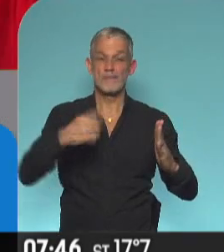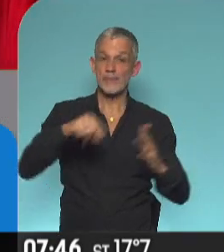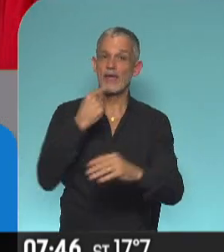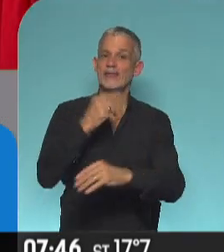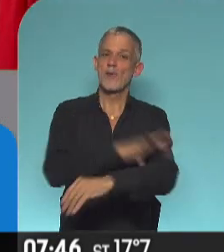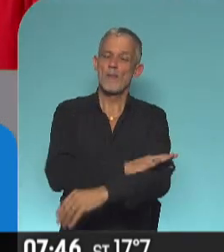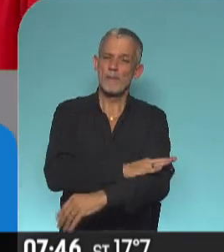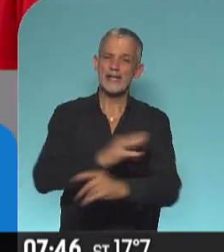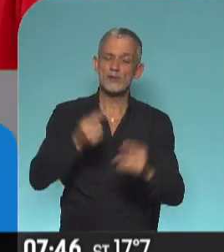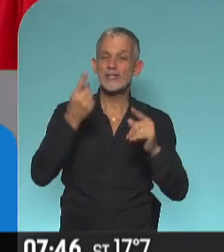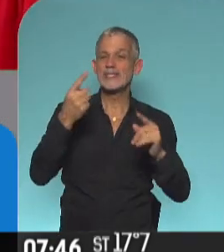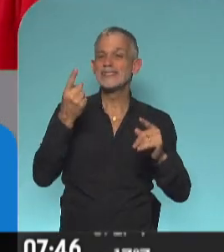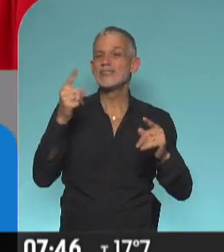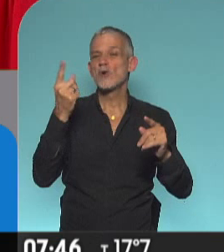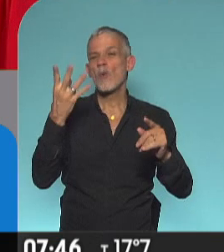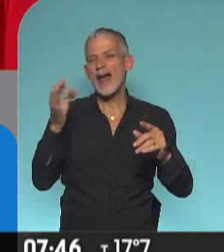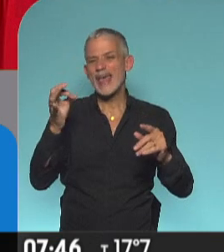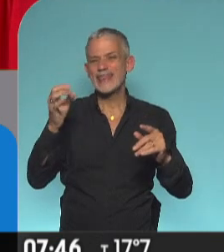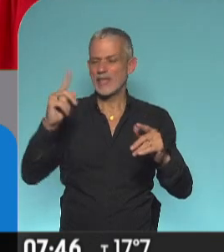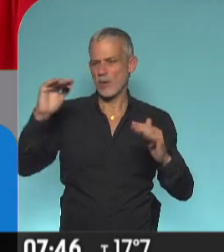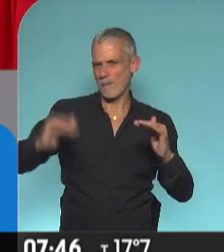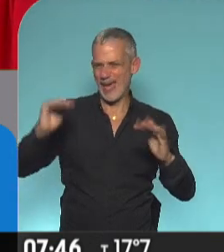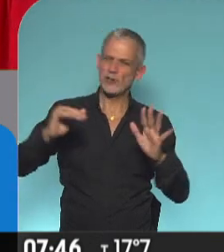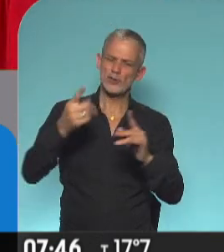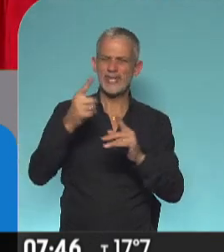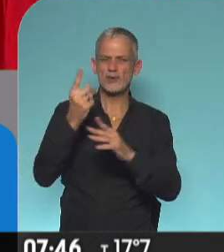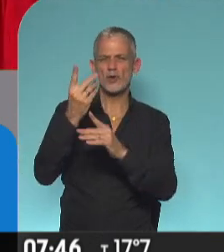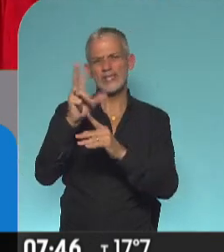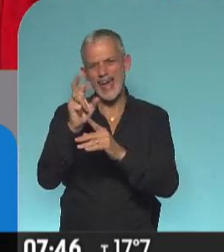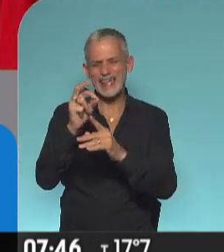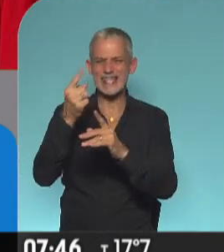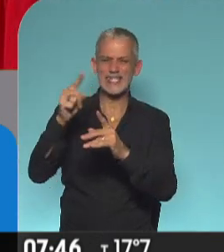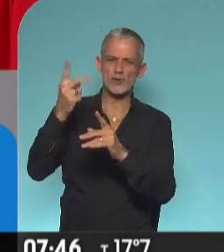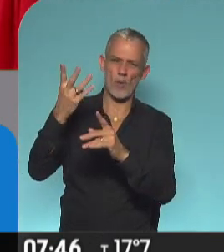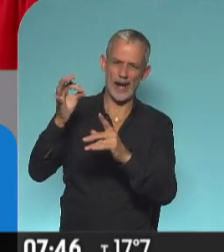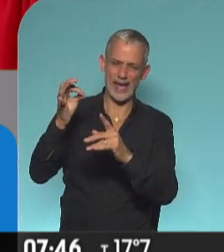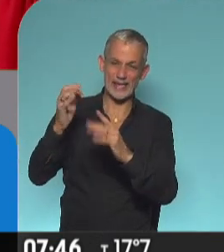está por debajo de 140, o sea, entre 130 y 140 de máxima. Ya